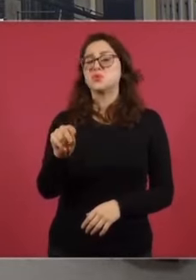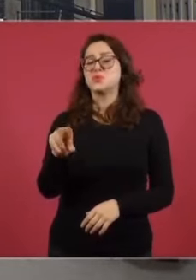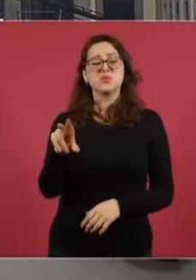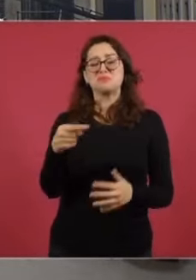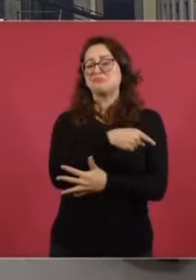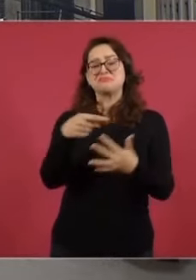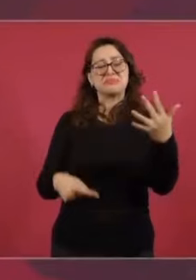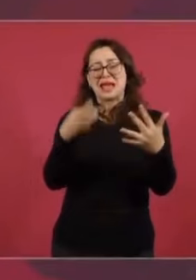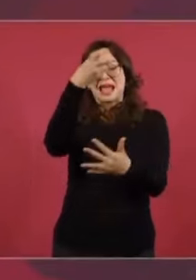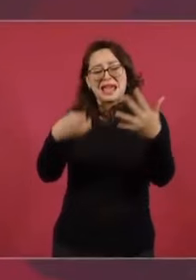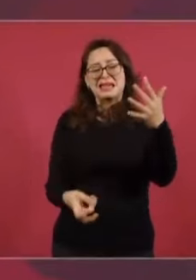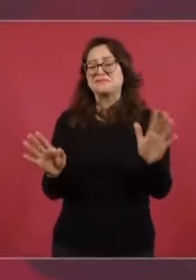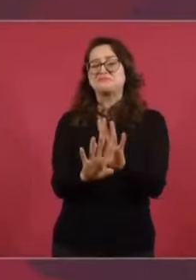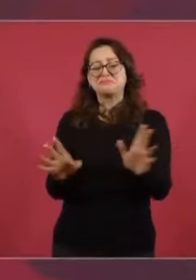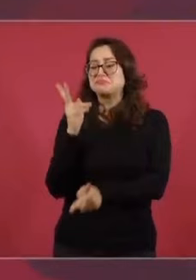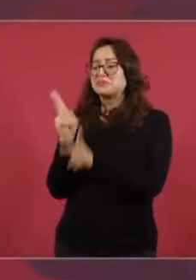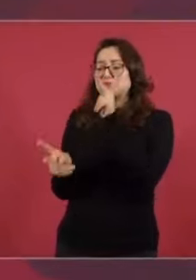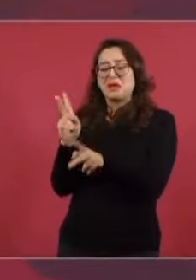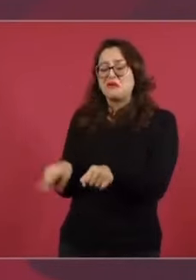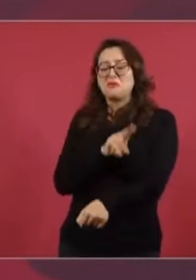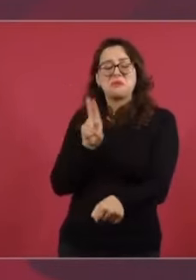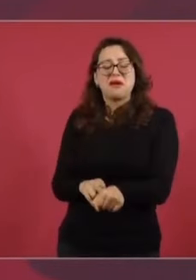No, nada de eso, nada más es cómo te ha ido,